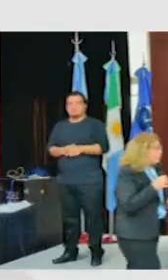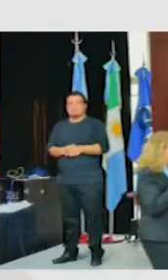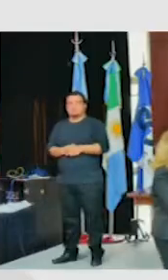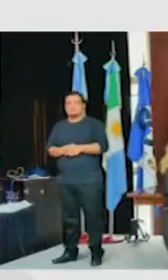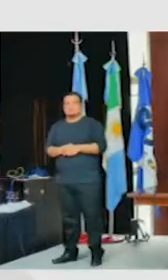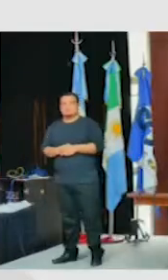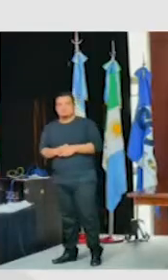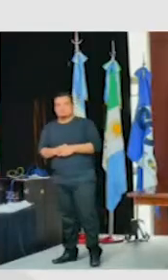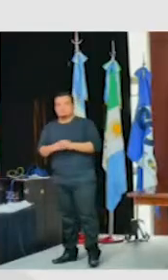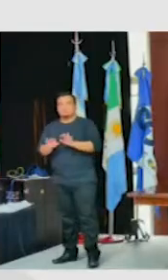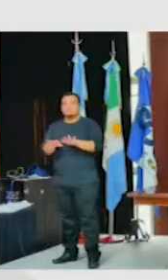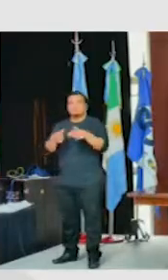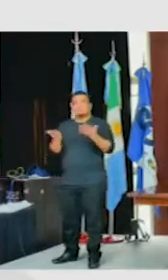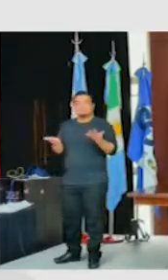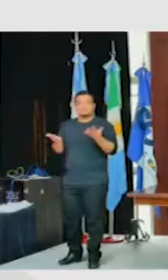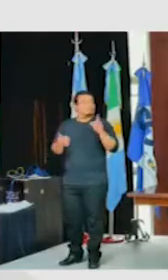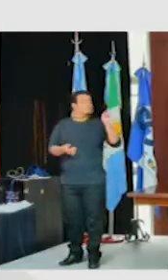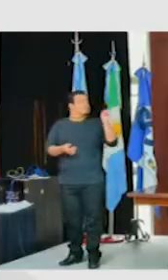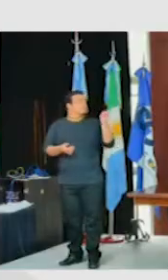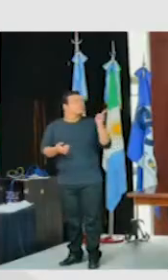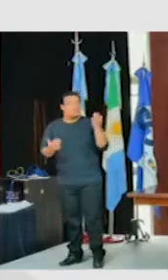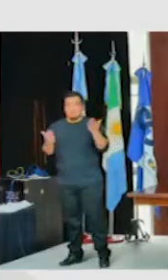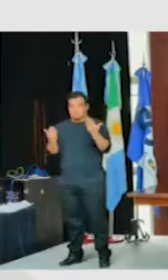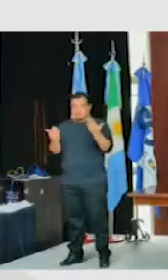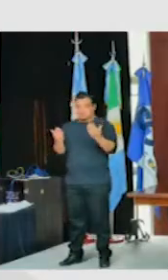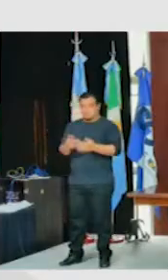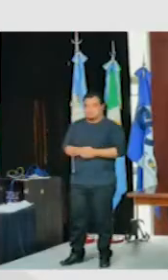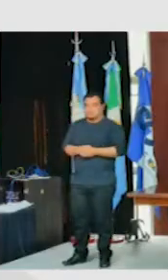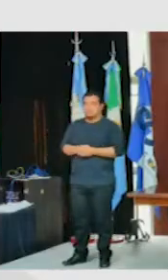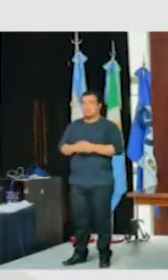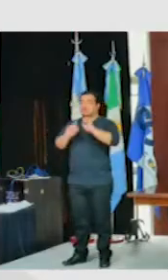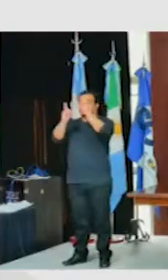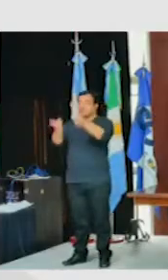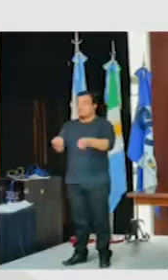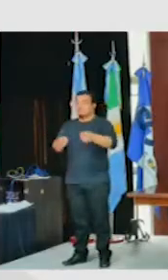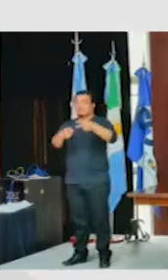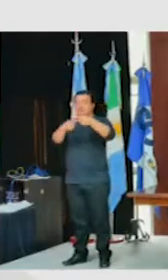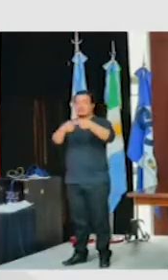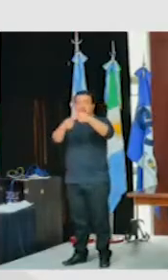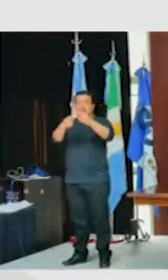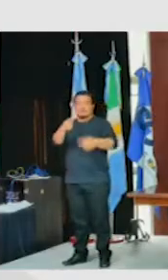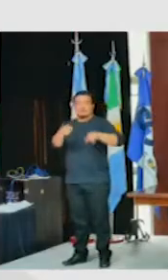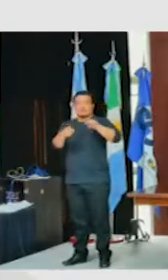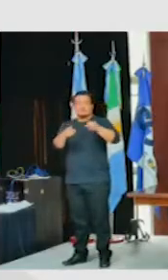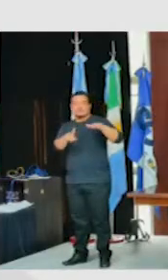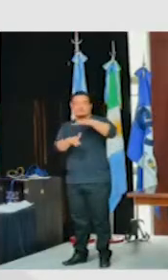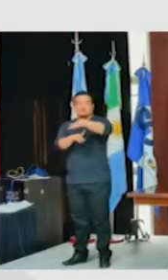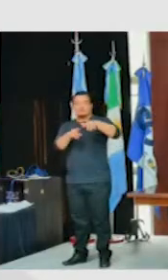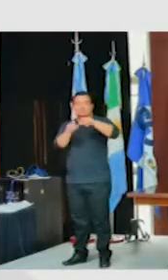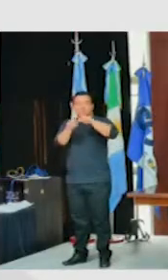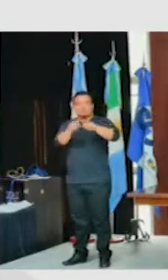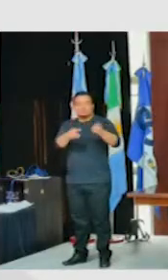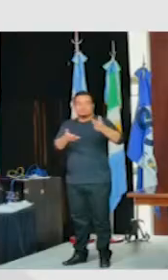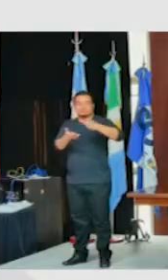perdón, yo me voy para allá. Soy útil si puedo. En el marco de un taller también que hacemos en el hospital de calidad de vida, hay